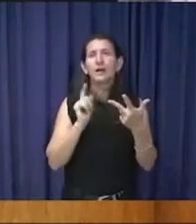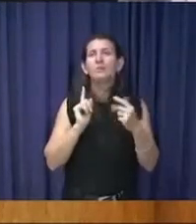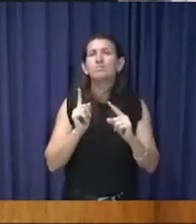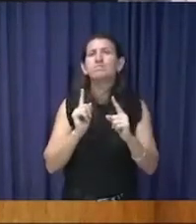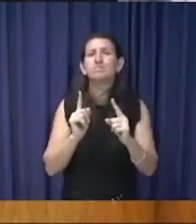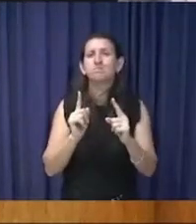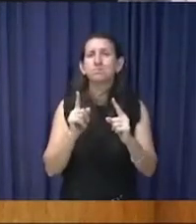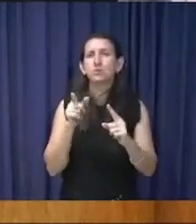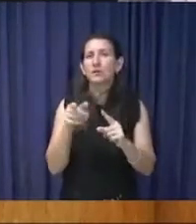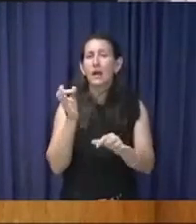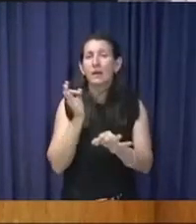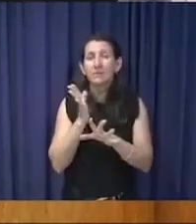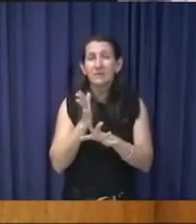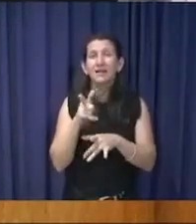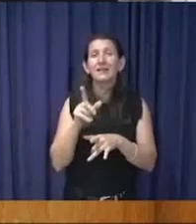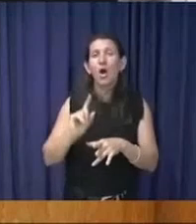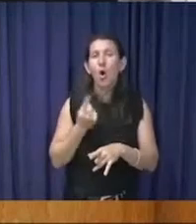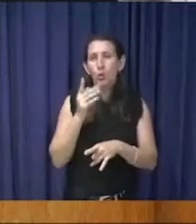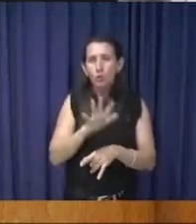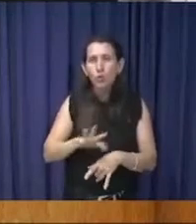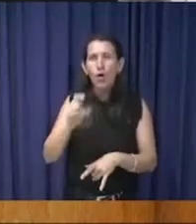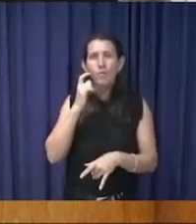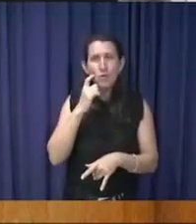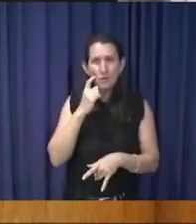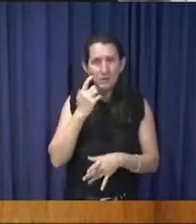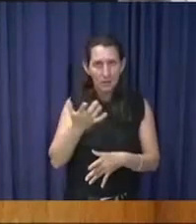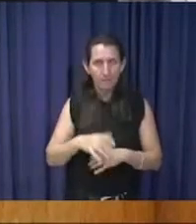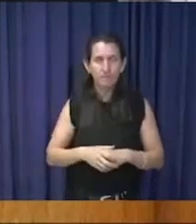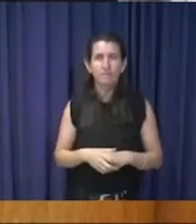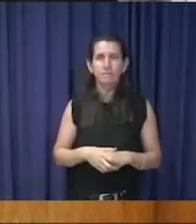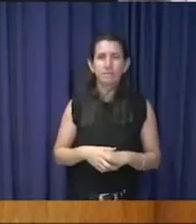y especiales que también son motivo de orgullo de nuestra provincia.